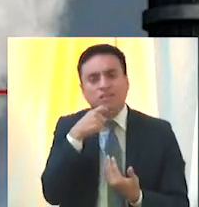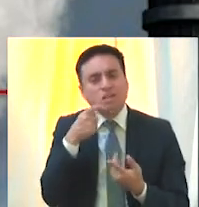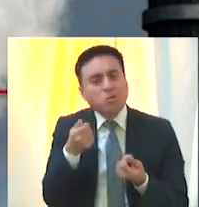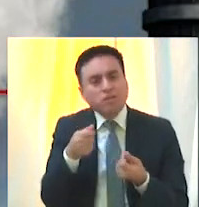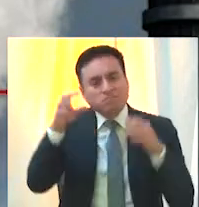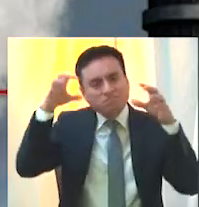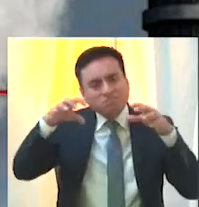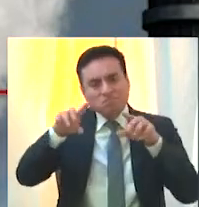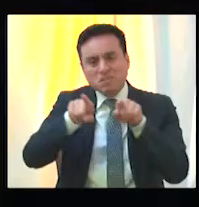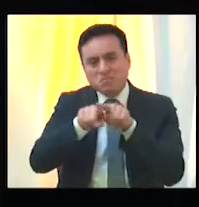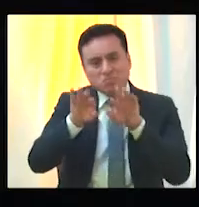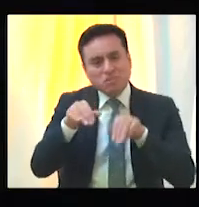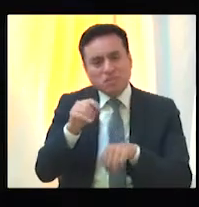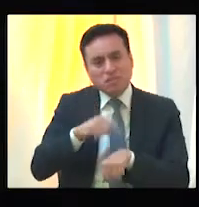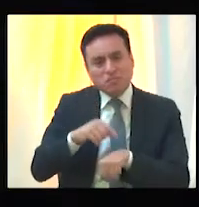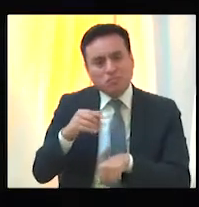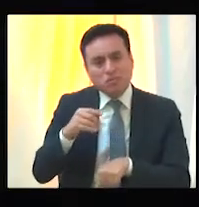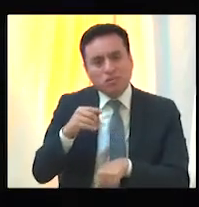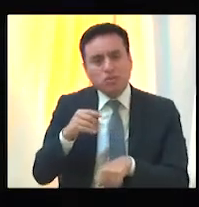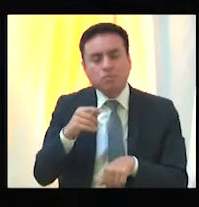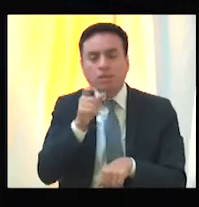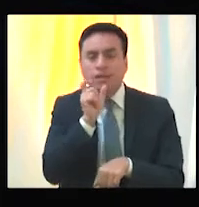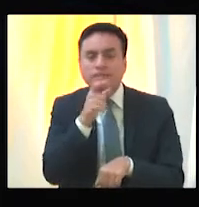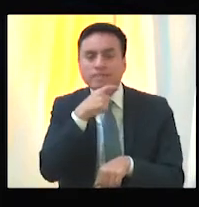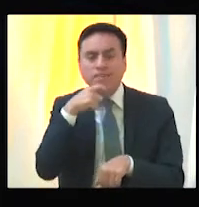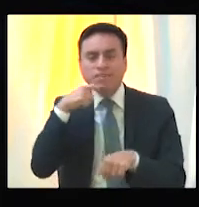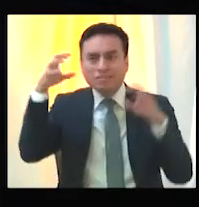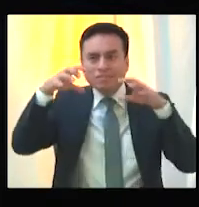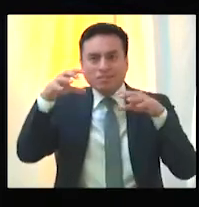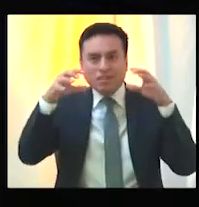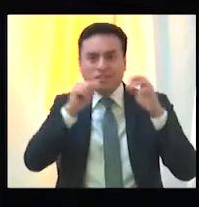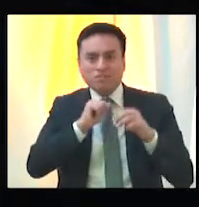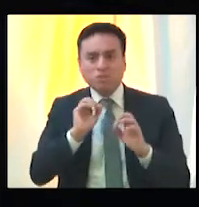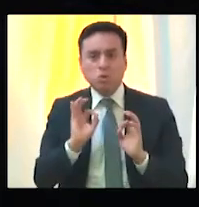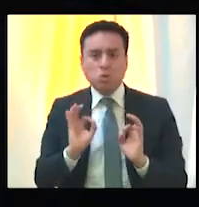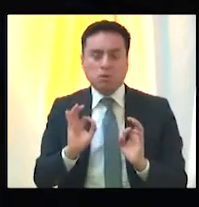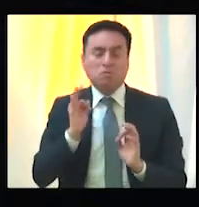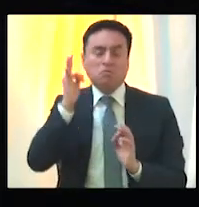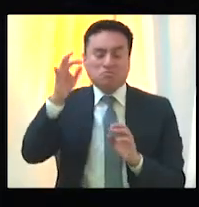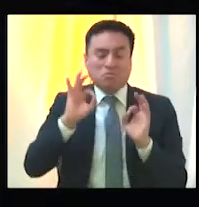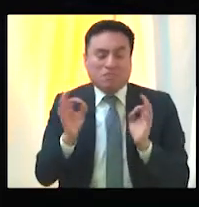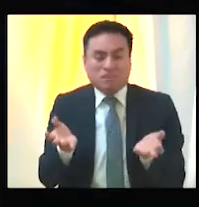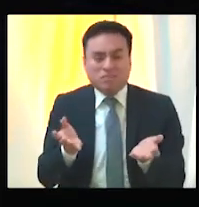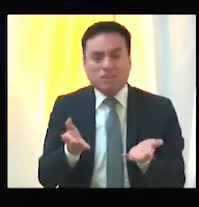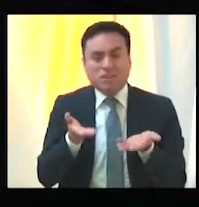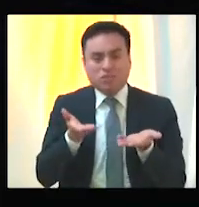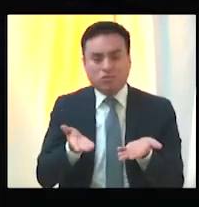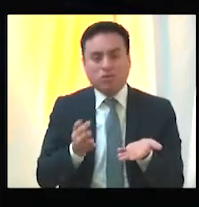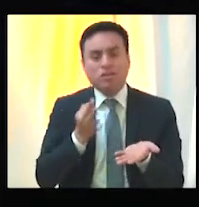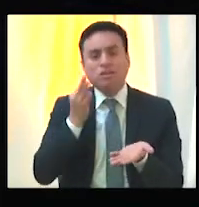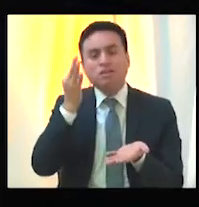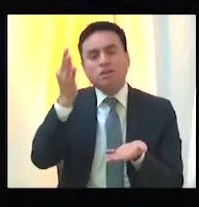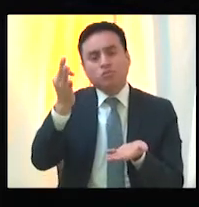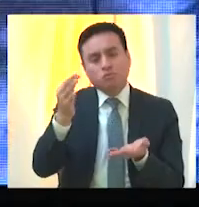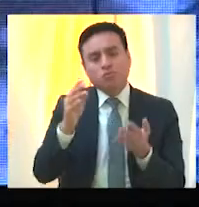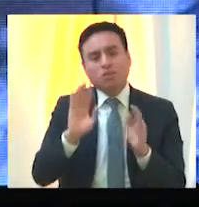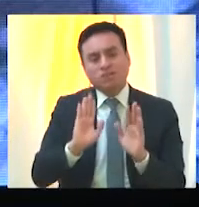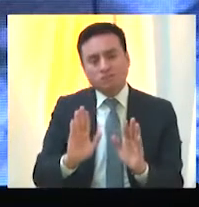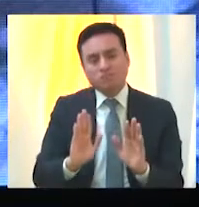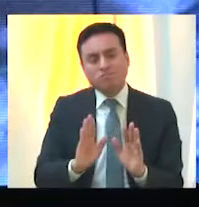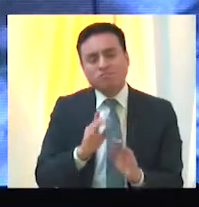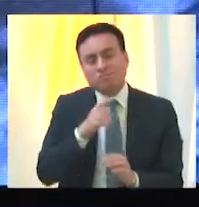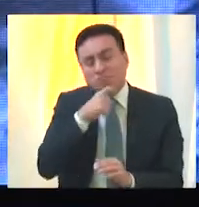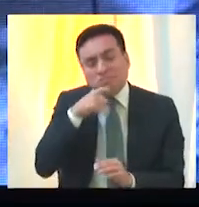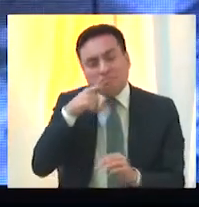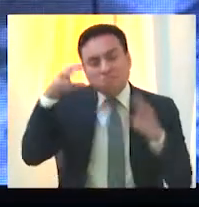tenido en este tiempo. Así que lo que ahora llamamos sequía sería nuestra condición normal, así que esta sequía ofrece una sinopsis de ese futuro bajo el